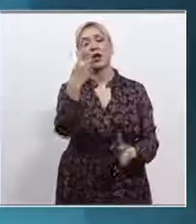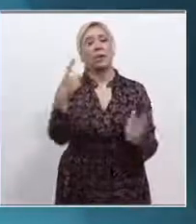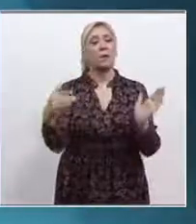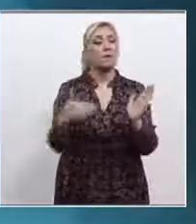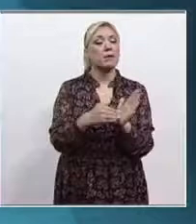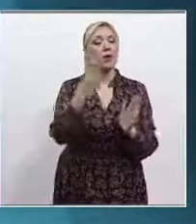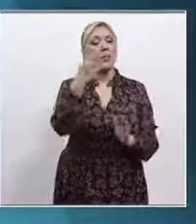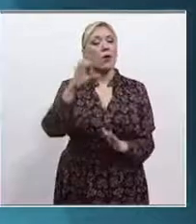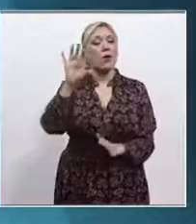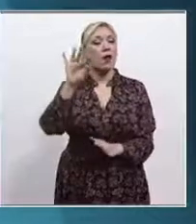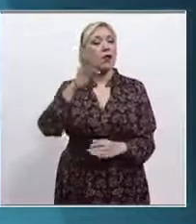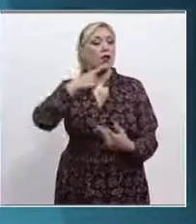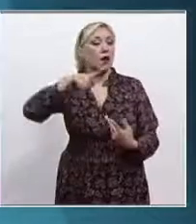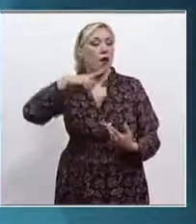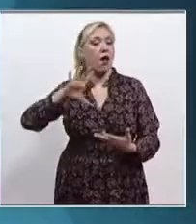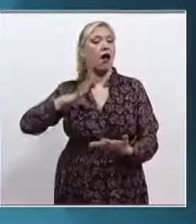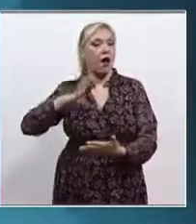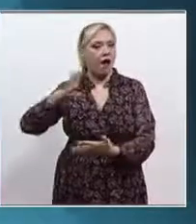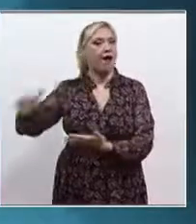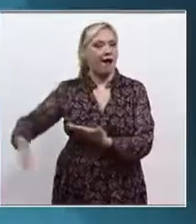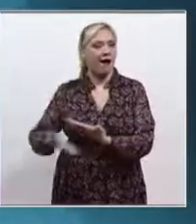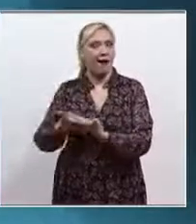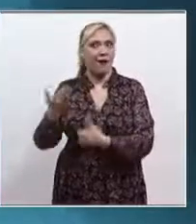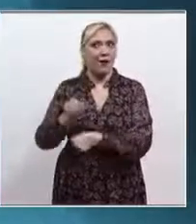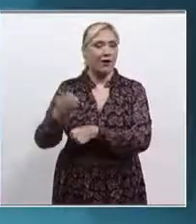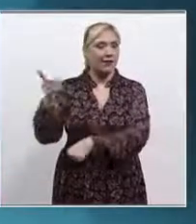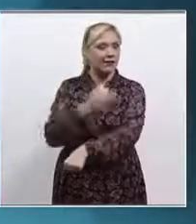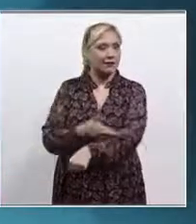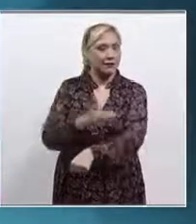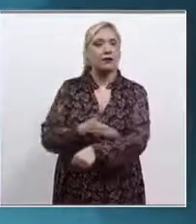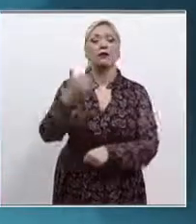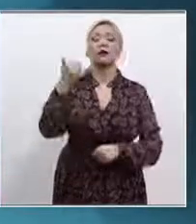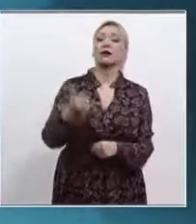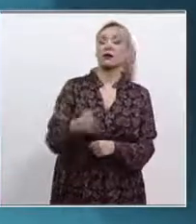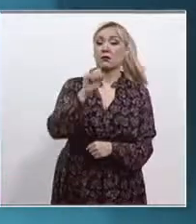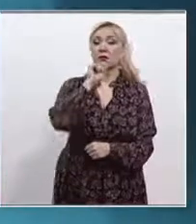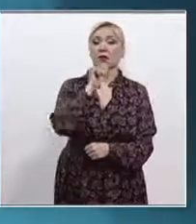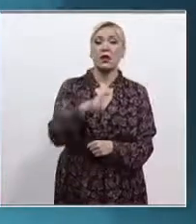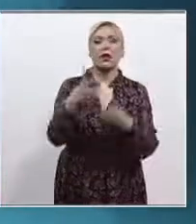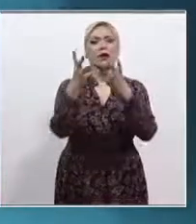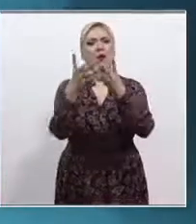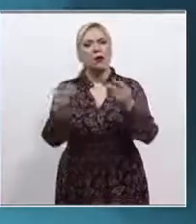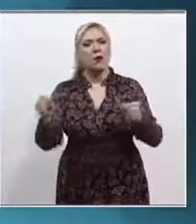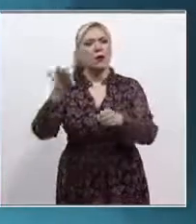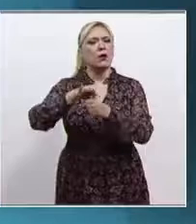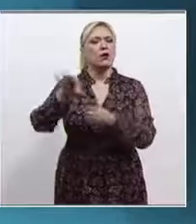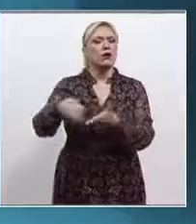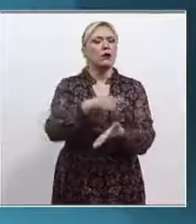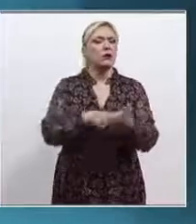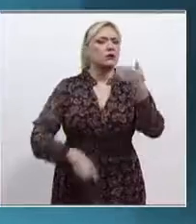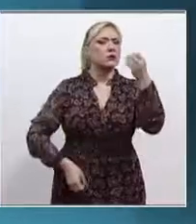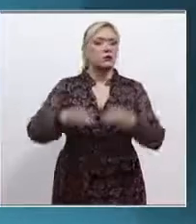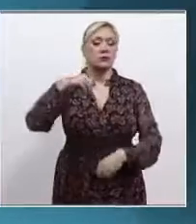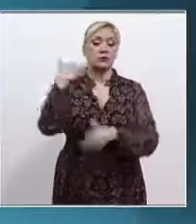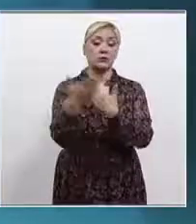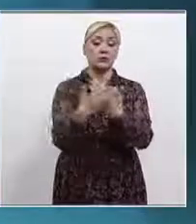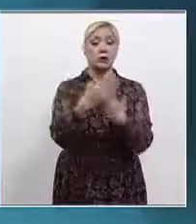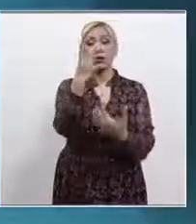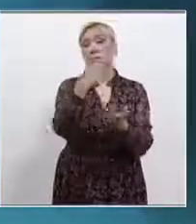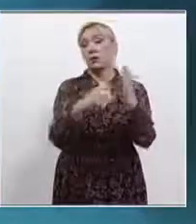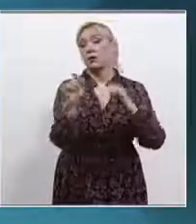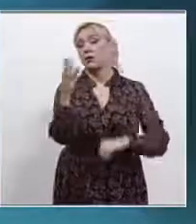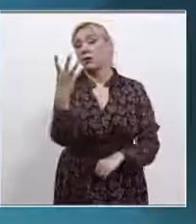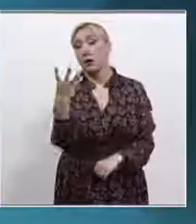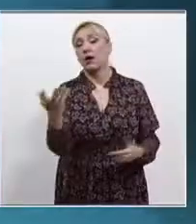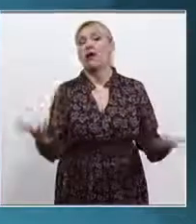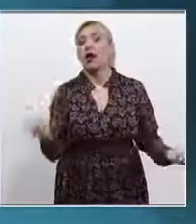más. Asimismo, a través del Tribunal Electoral, tendrá a su cargo dirimir los conflictos que se registren en los comicios de 2024, en